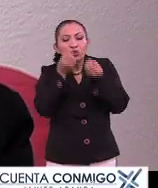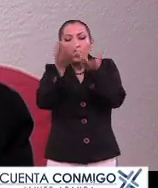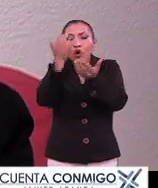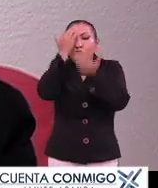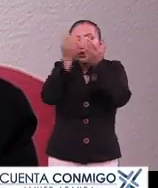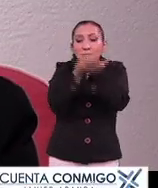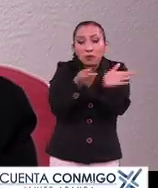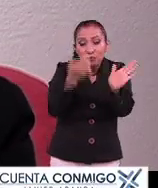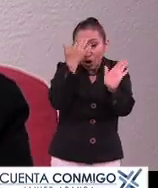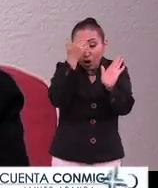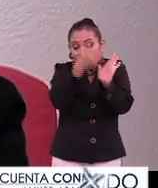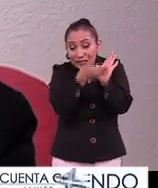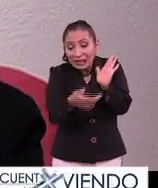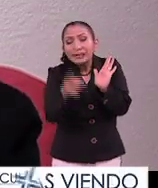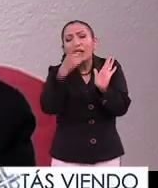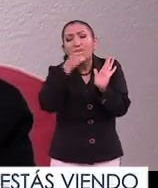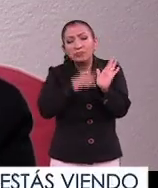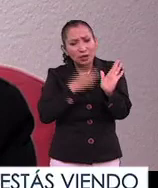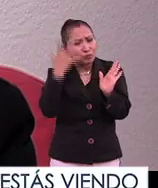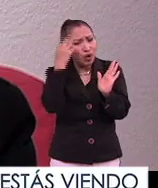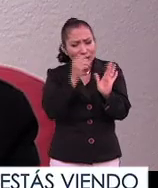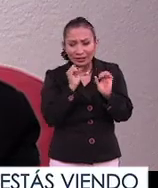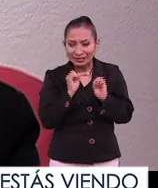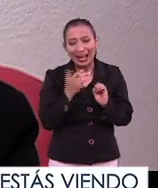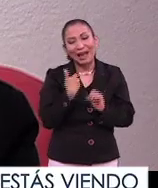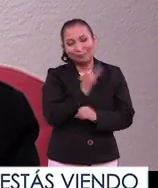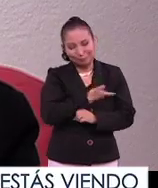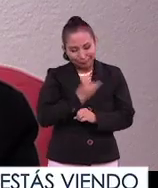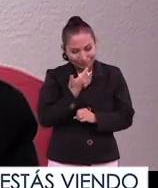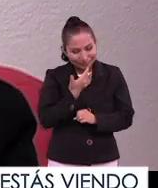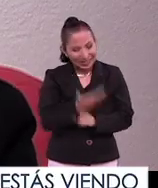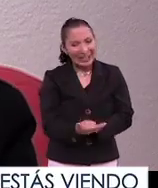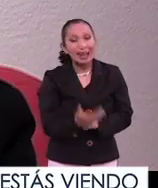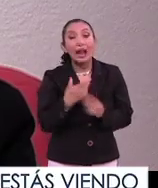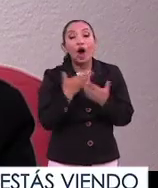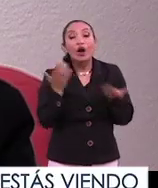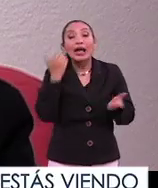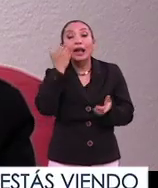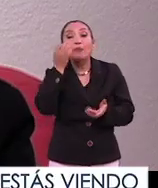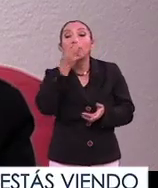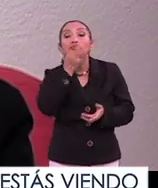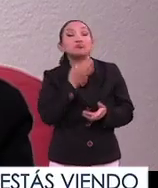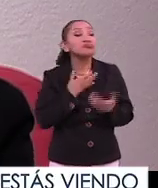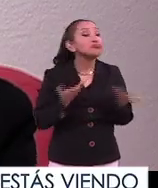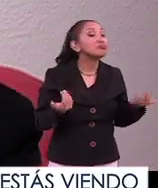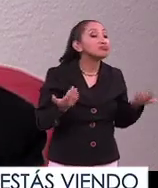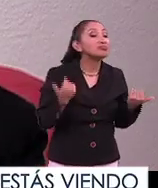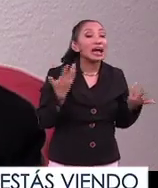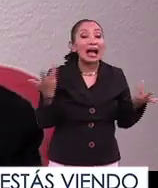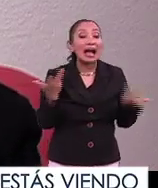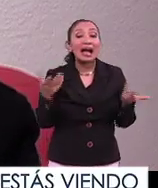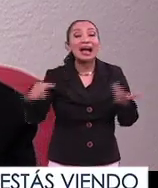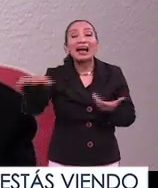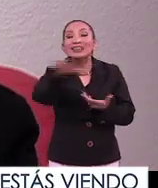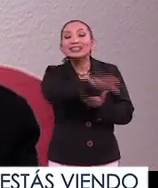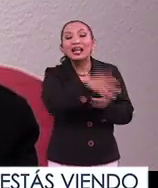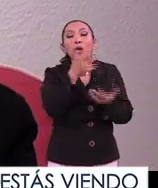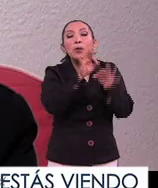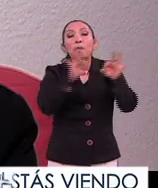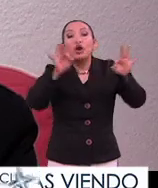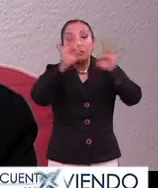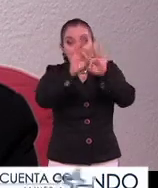al conocimiento. Ya nos dijeron que son bonitos, lo cual nos agrada mucho. Ahora queremos lograr, ¿no?, que